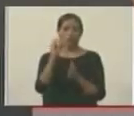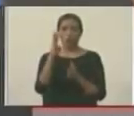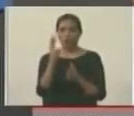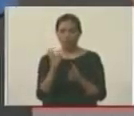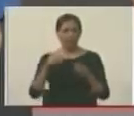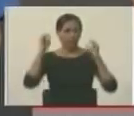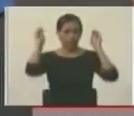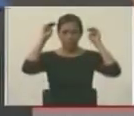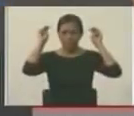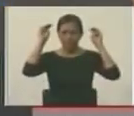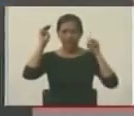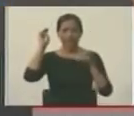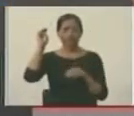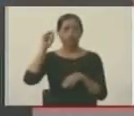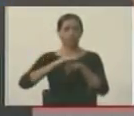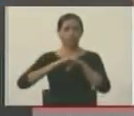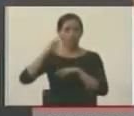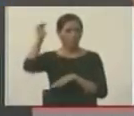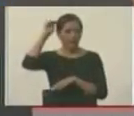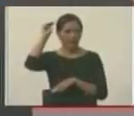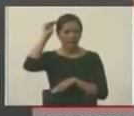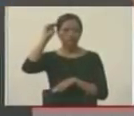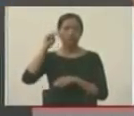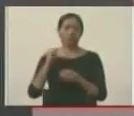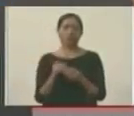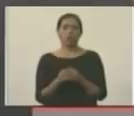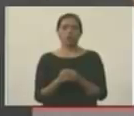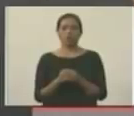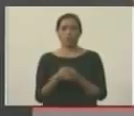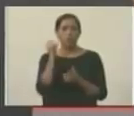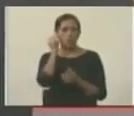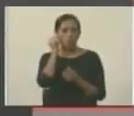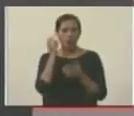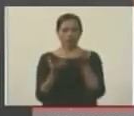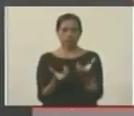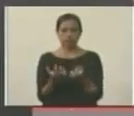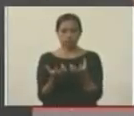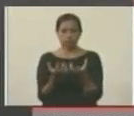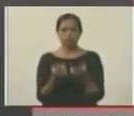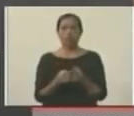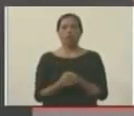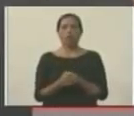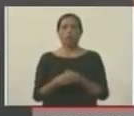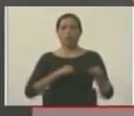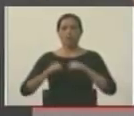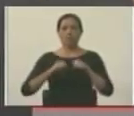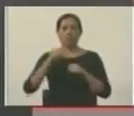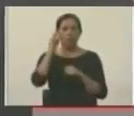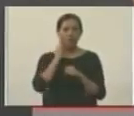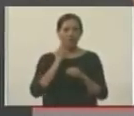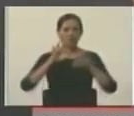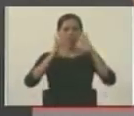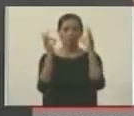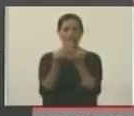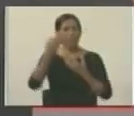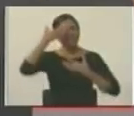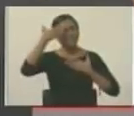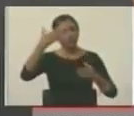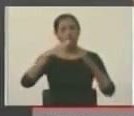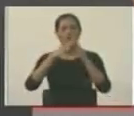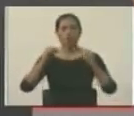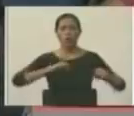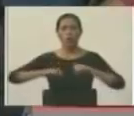maestros, maestras, con las madres cocineras, con el movimiento bolivariano de familia. Mi saludo a todos los movimientos